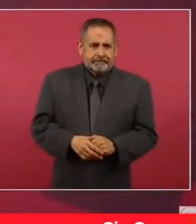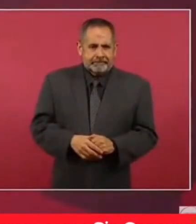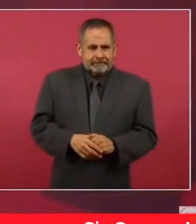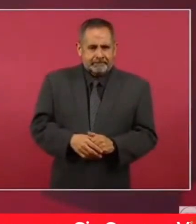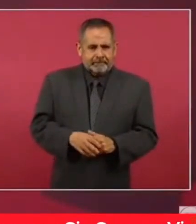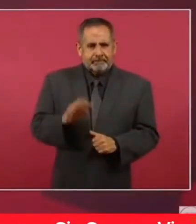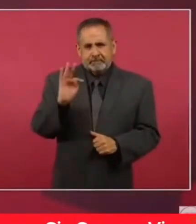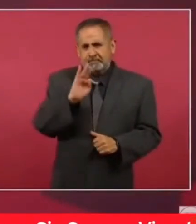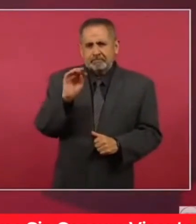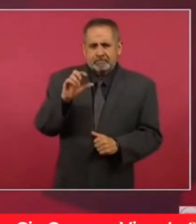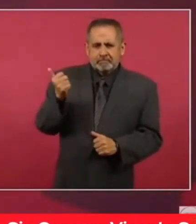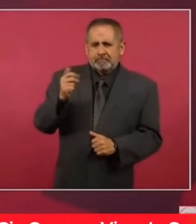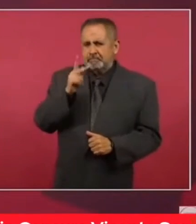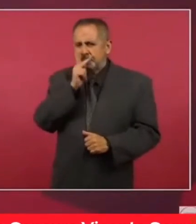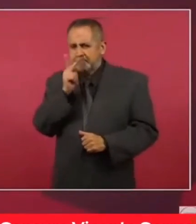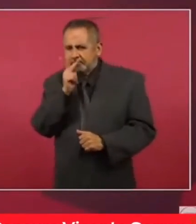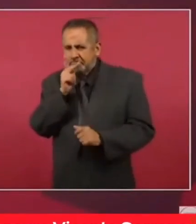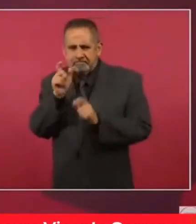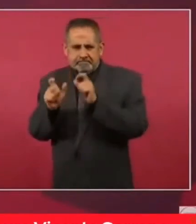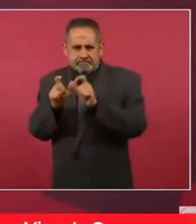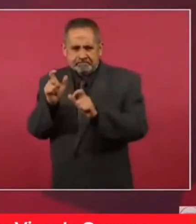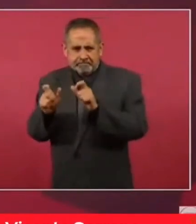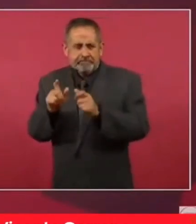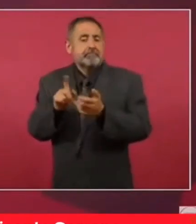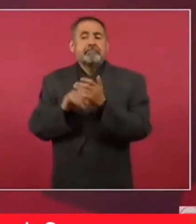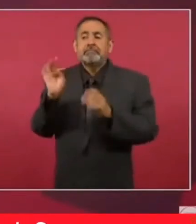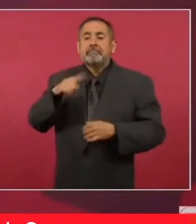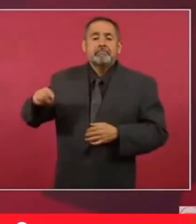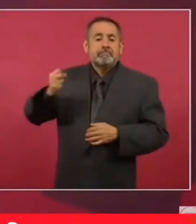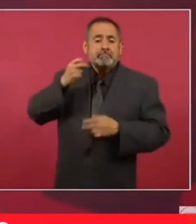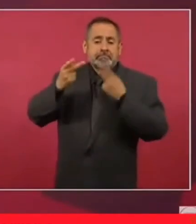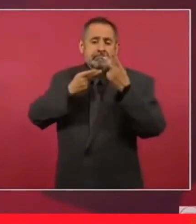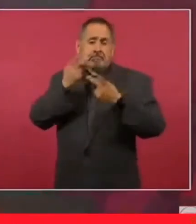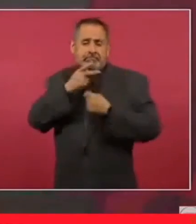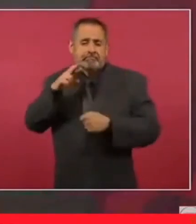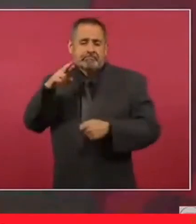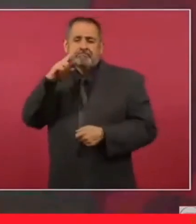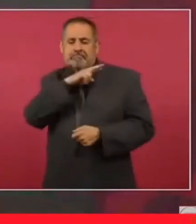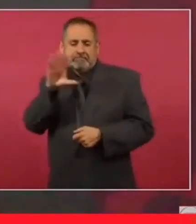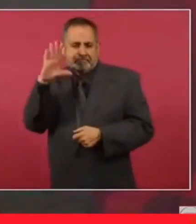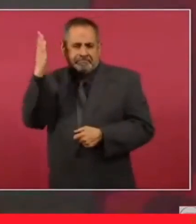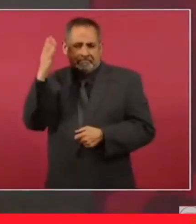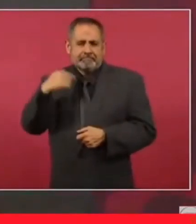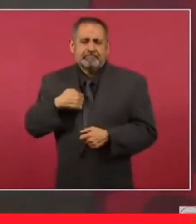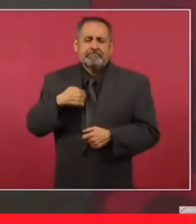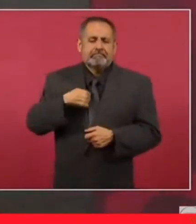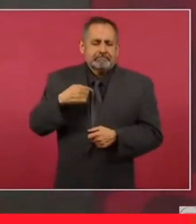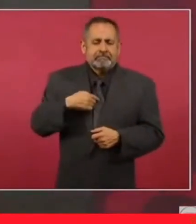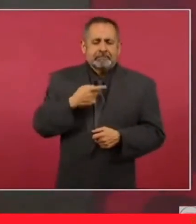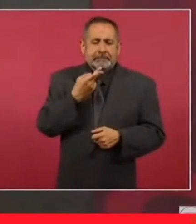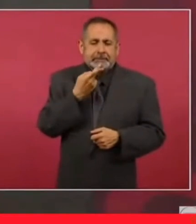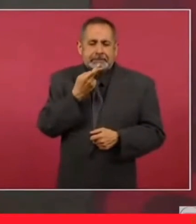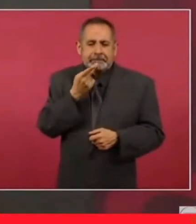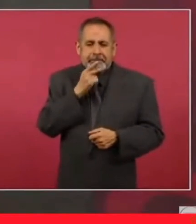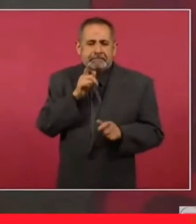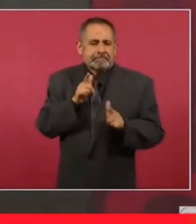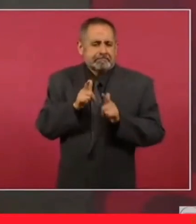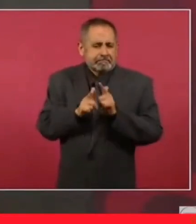con otro lenguaje van a hablar más rápido que yo yo no hablo de corrido